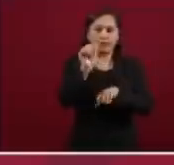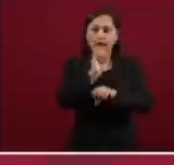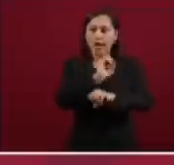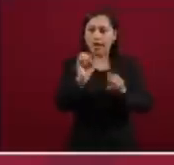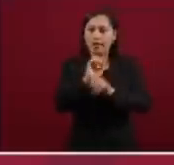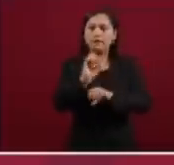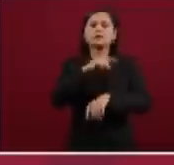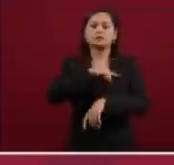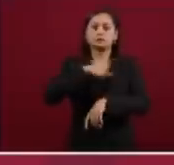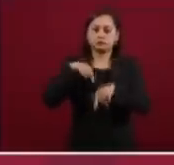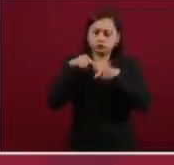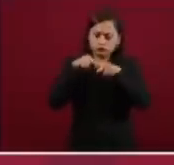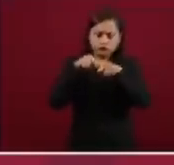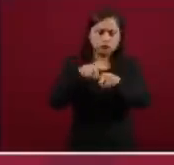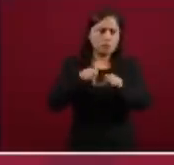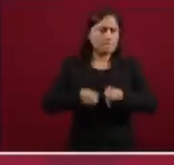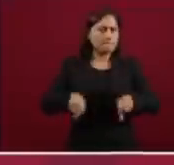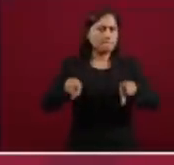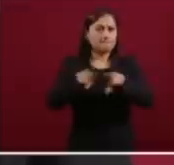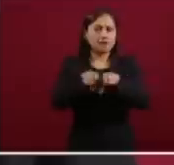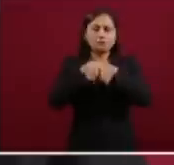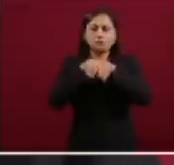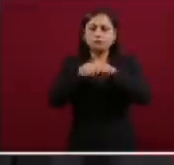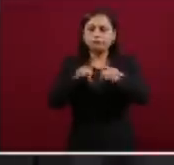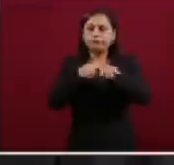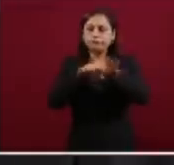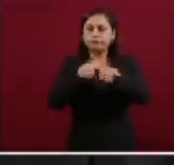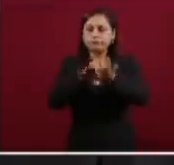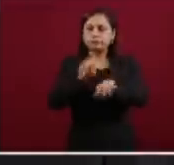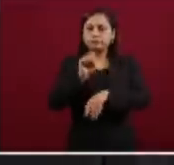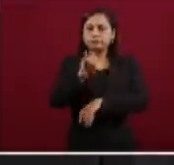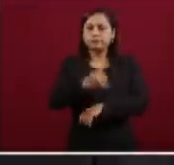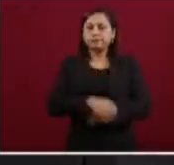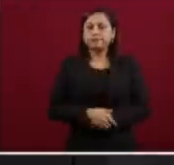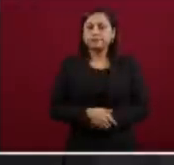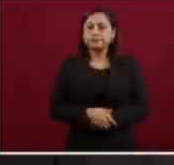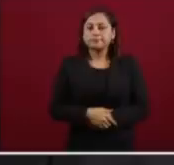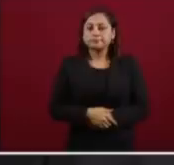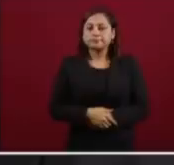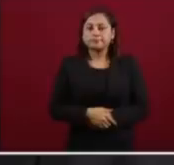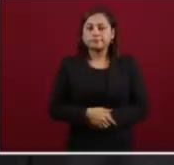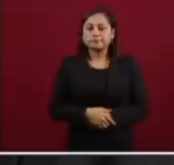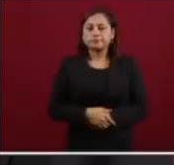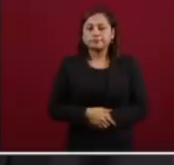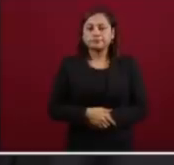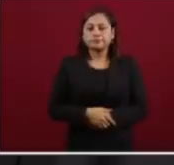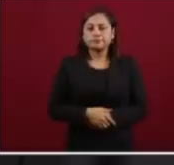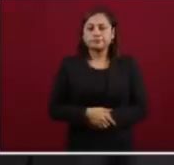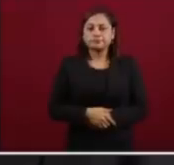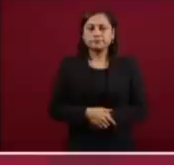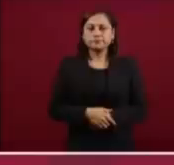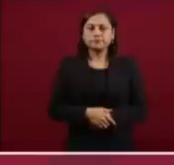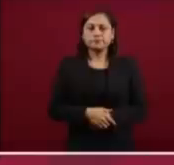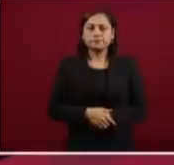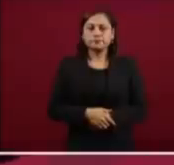haciendo desde luego se tiene que